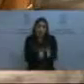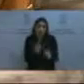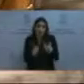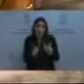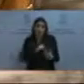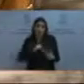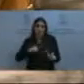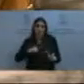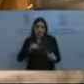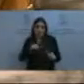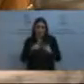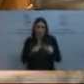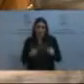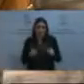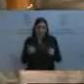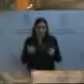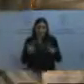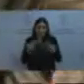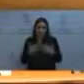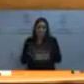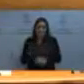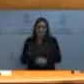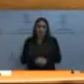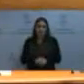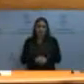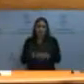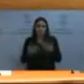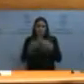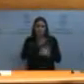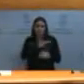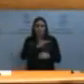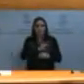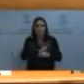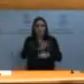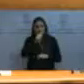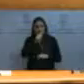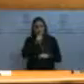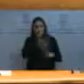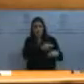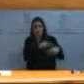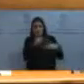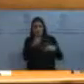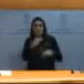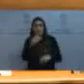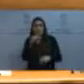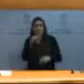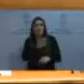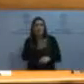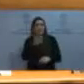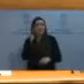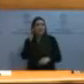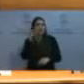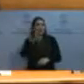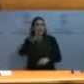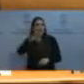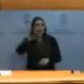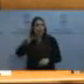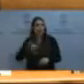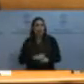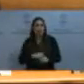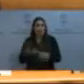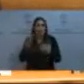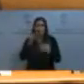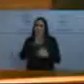autónomos de nuestra región. Nada más. Muchas gracias. Gracias, señor consejero. Para replicar tiene la palabra la señora García. Muchas gracias,